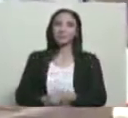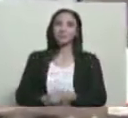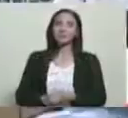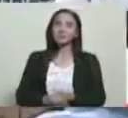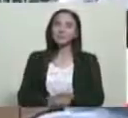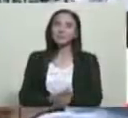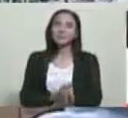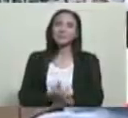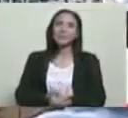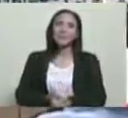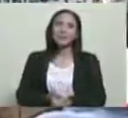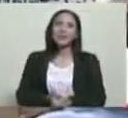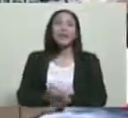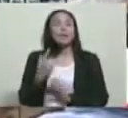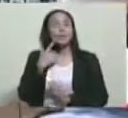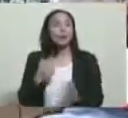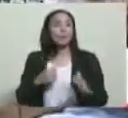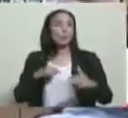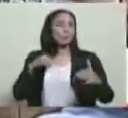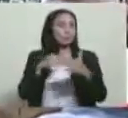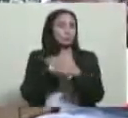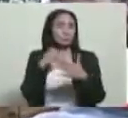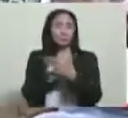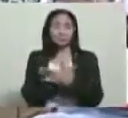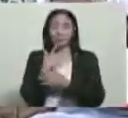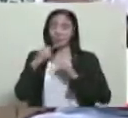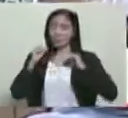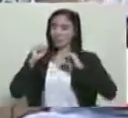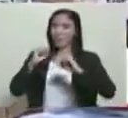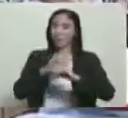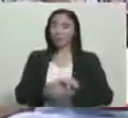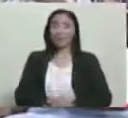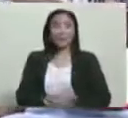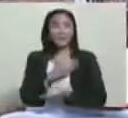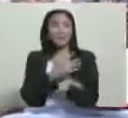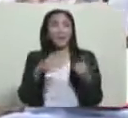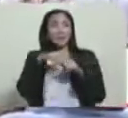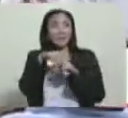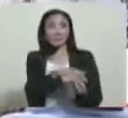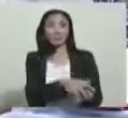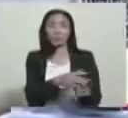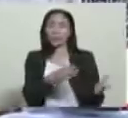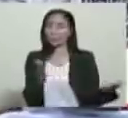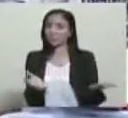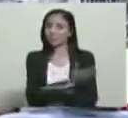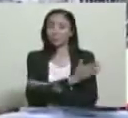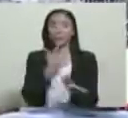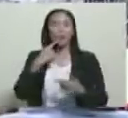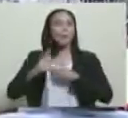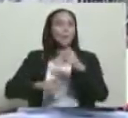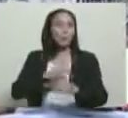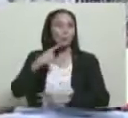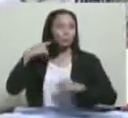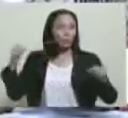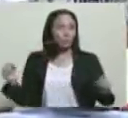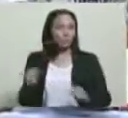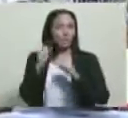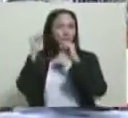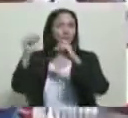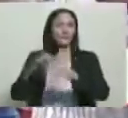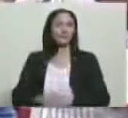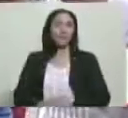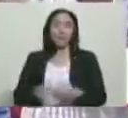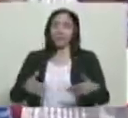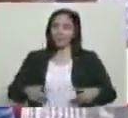marco de ir venciendo los obstáculos, como usted lo ha dicho, producir es vencer, y sobre ese